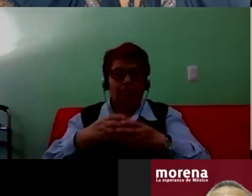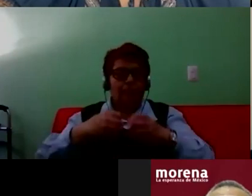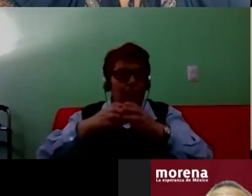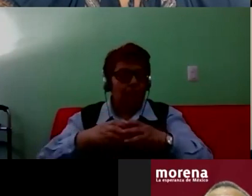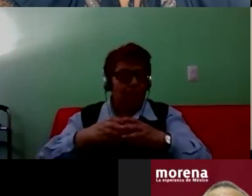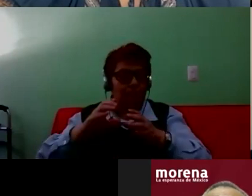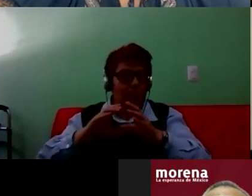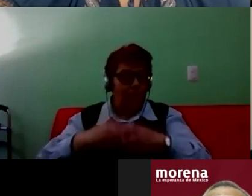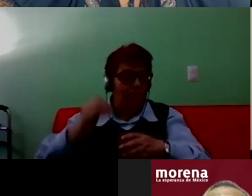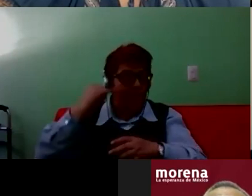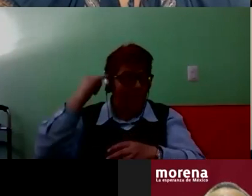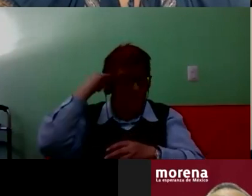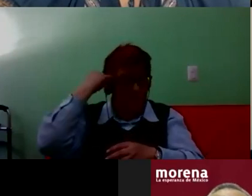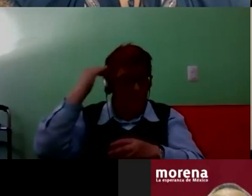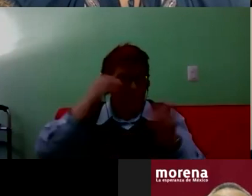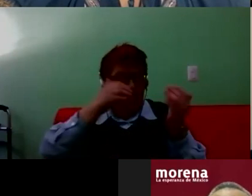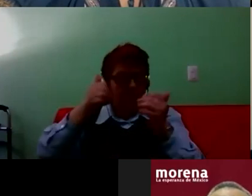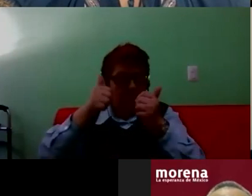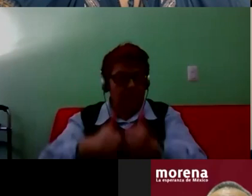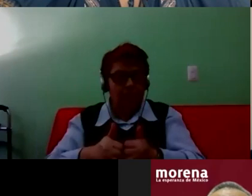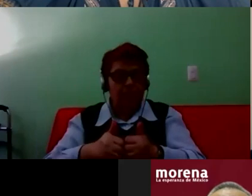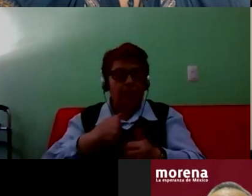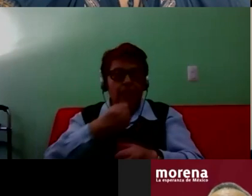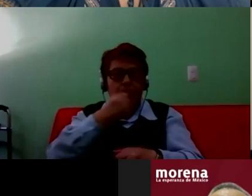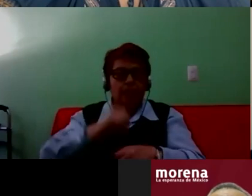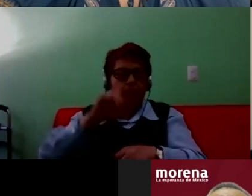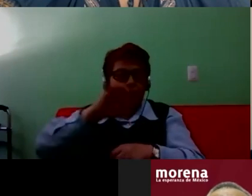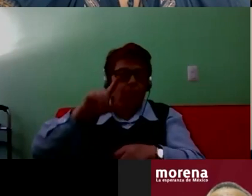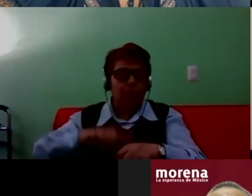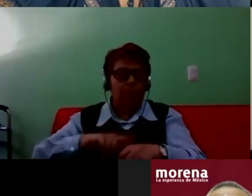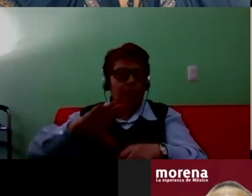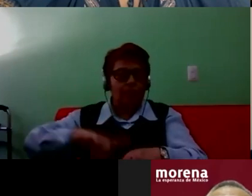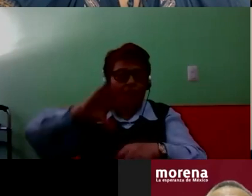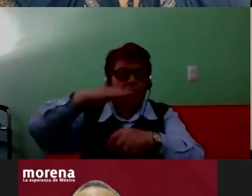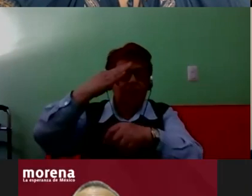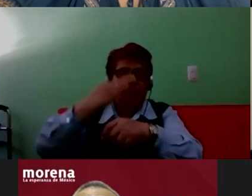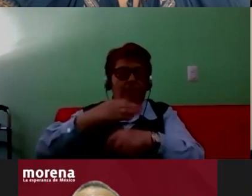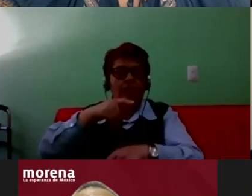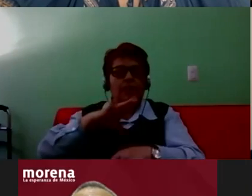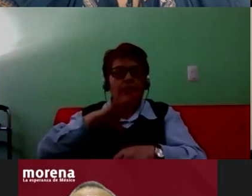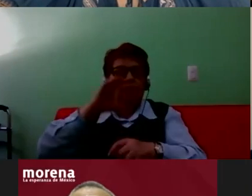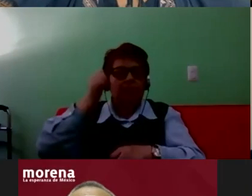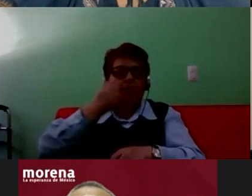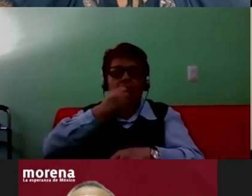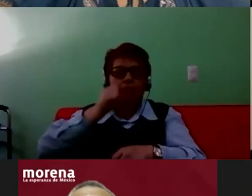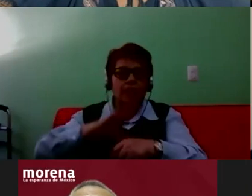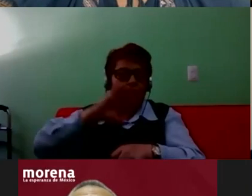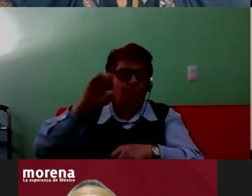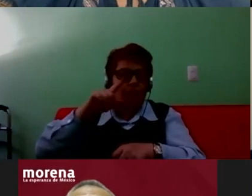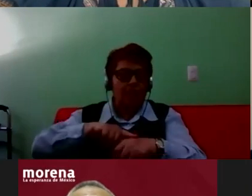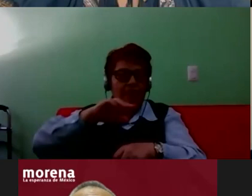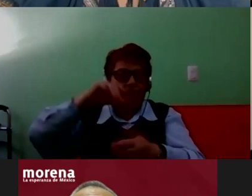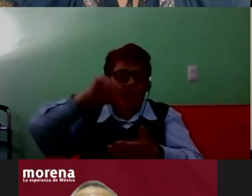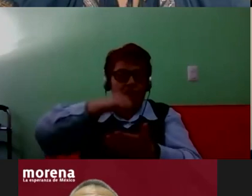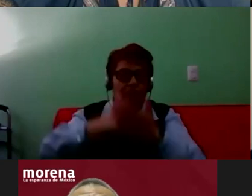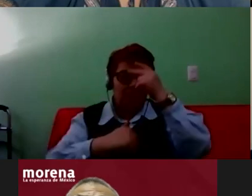Comunidades Indígenas Residentes, a la Secretaría de Cultura del Gobierno Federal y a la Secretaría de Cultura de la Ciudad de México para que en el ámbito de